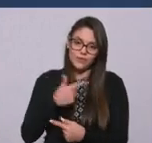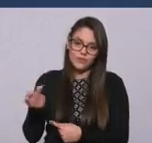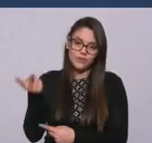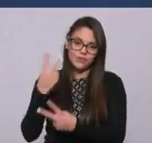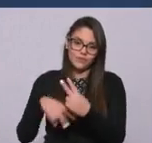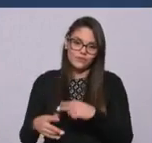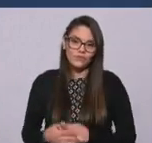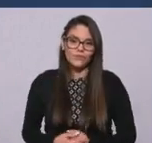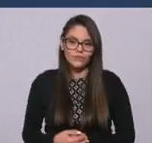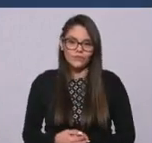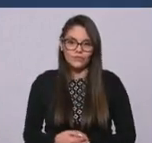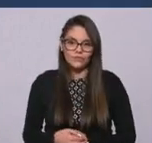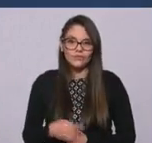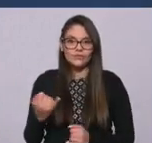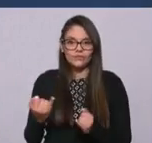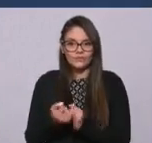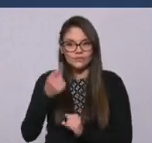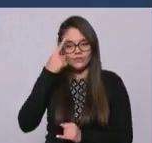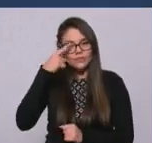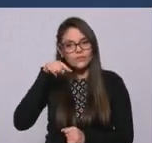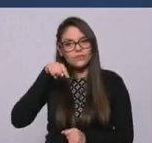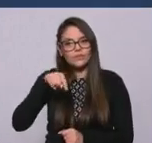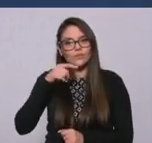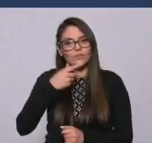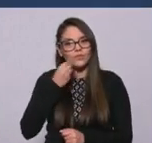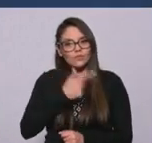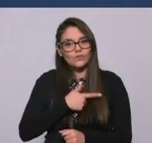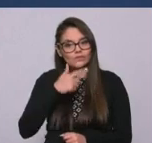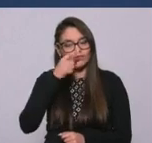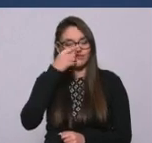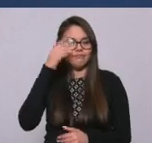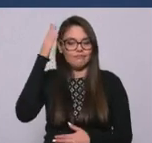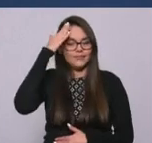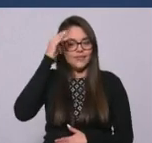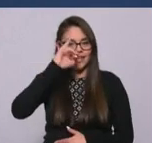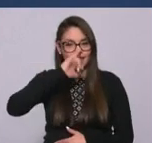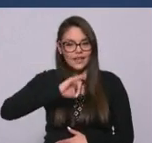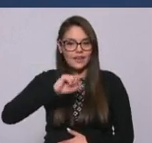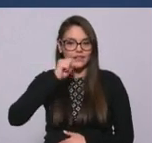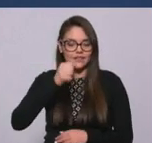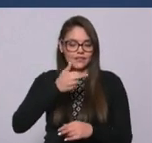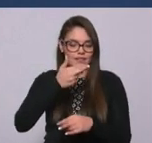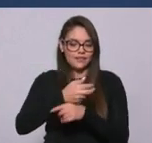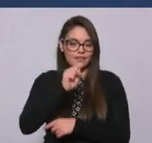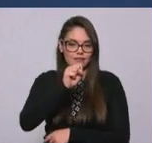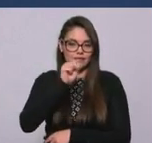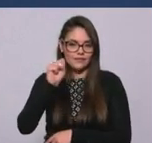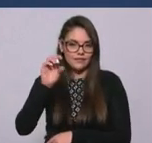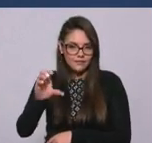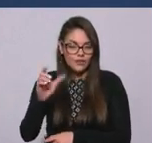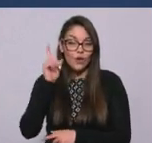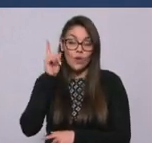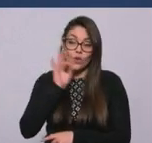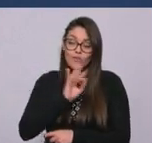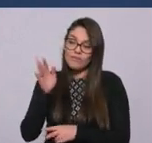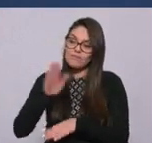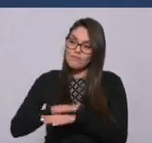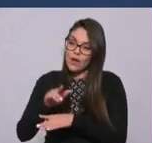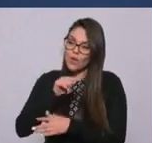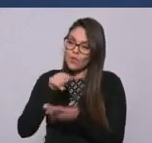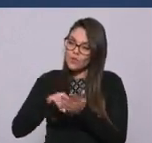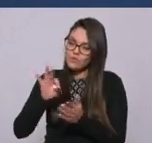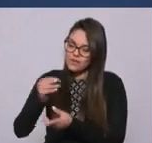parte de la Secretaría, del señor secretario, y ojalá nos sigan dando más espacios para promover estos programas